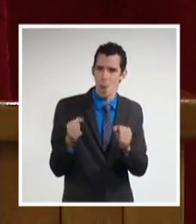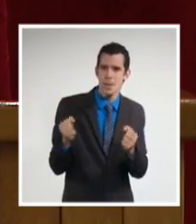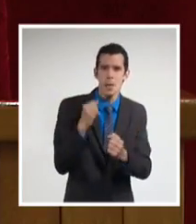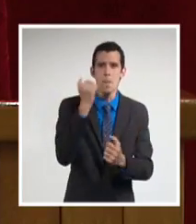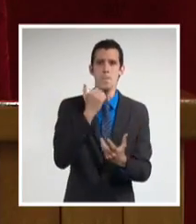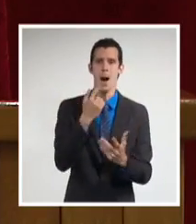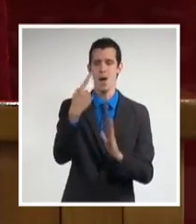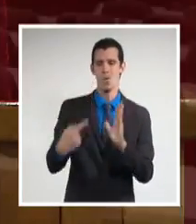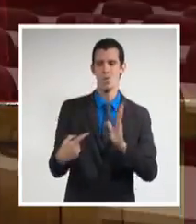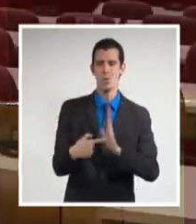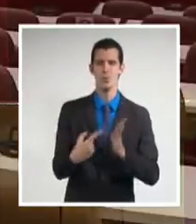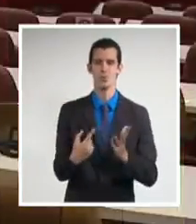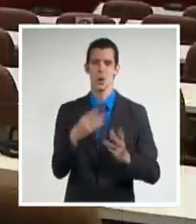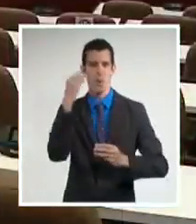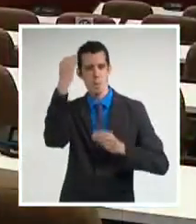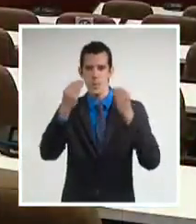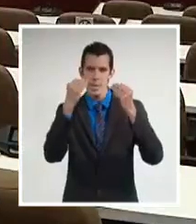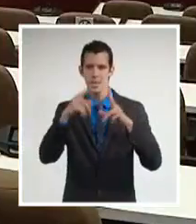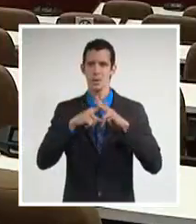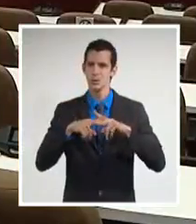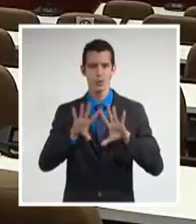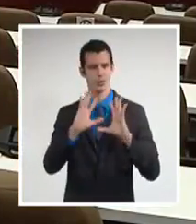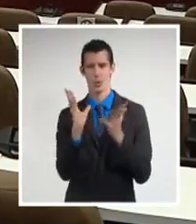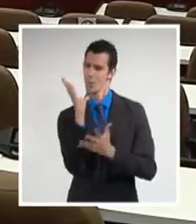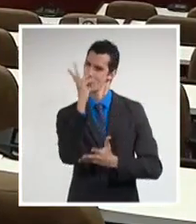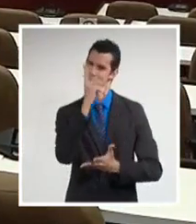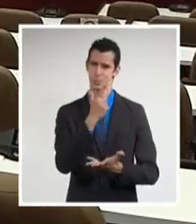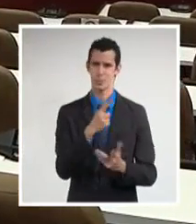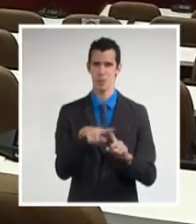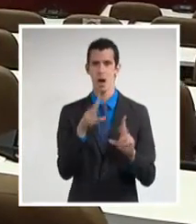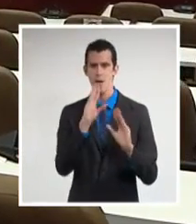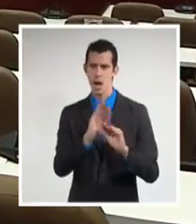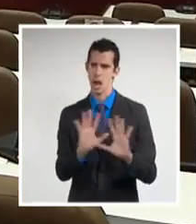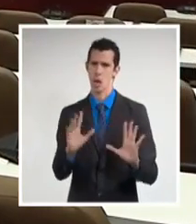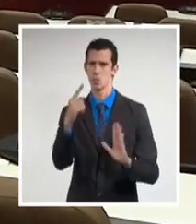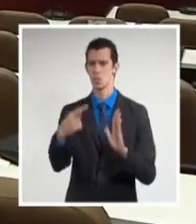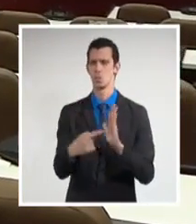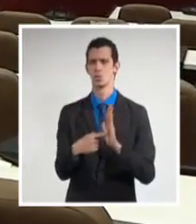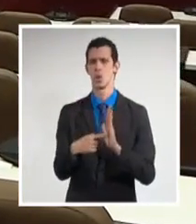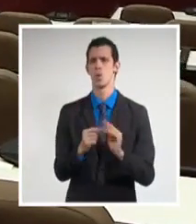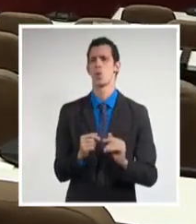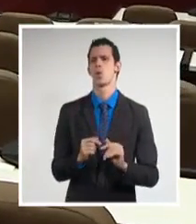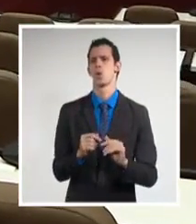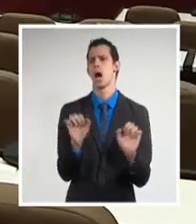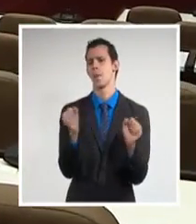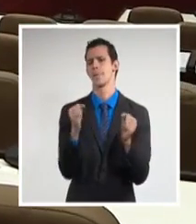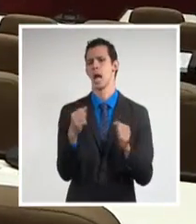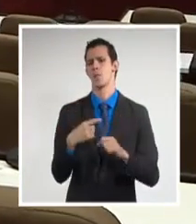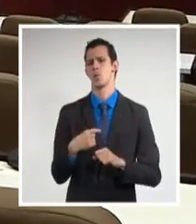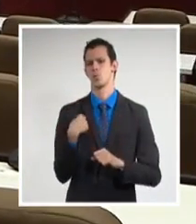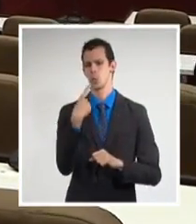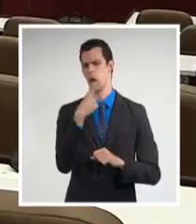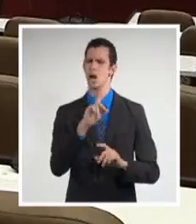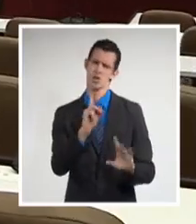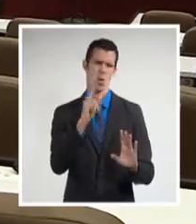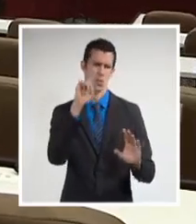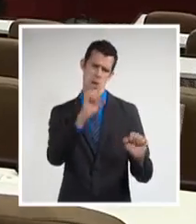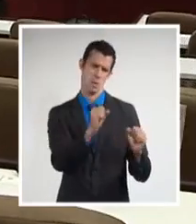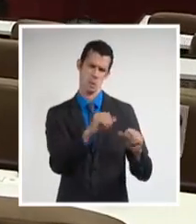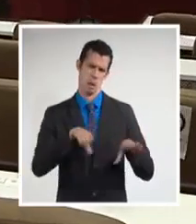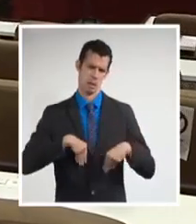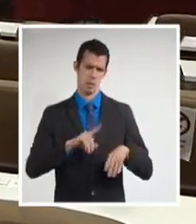alternativas. La orden es atacar a cuantos cuestionen el status quo, evitando por todas las vías que el